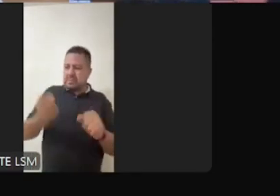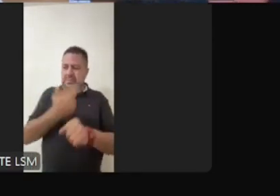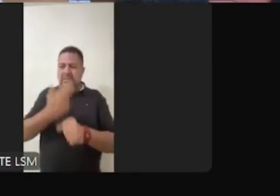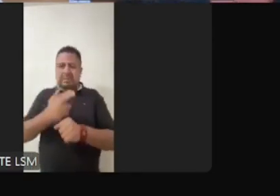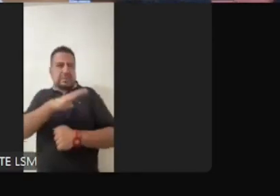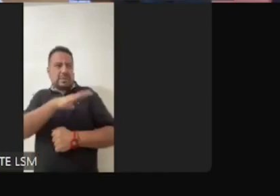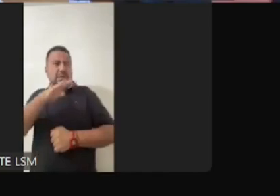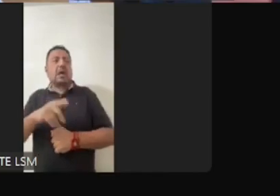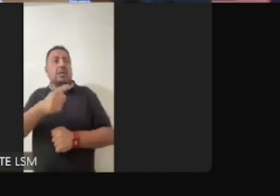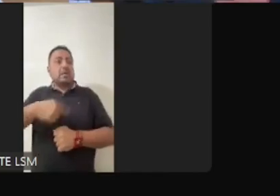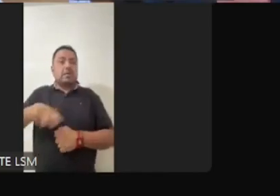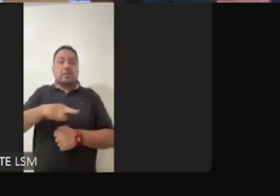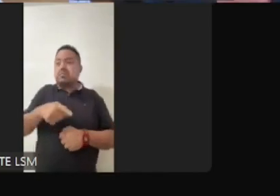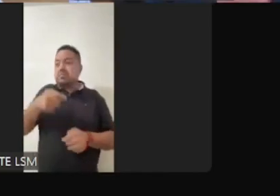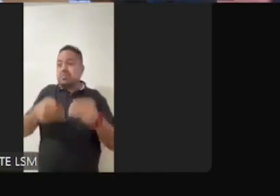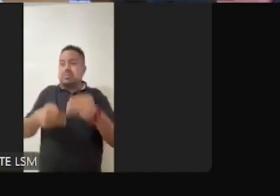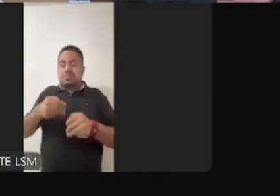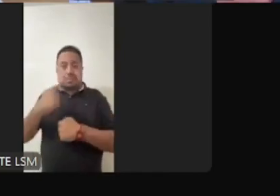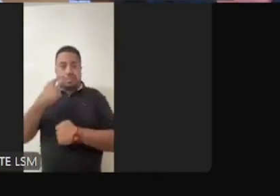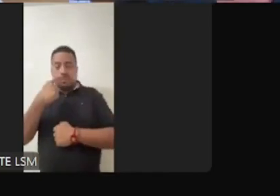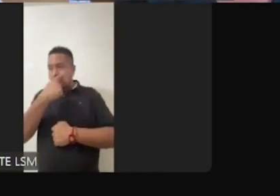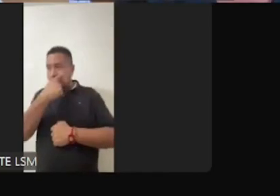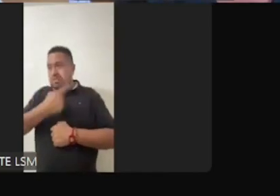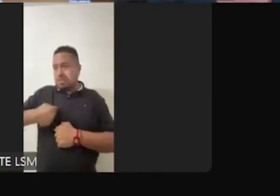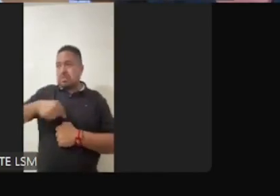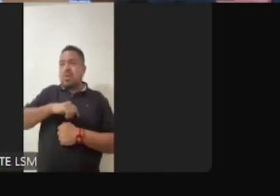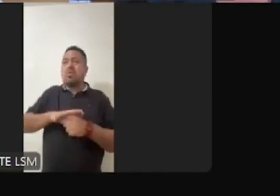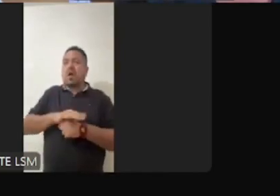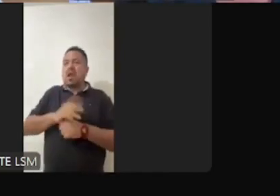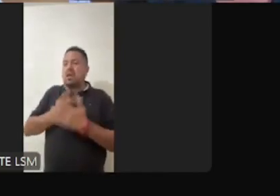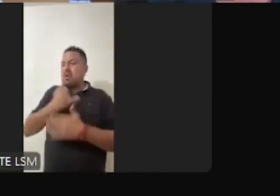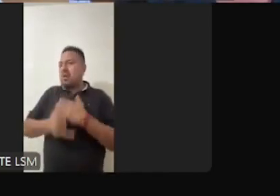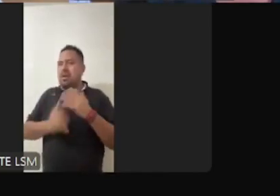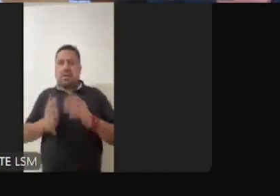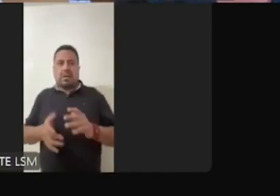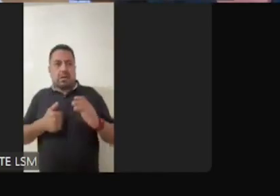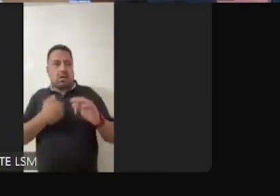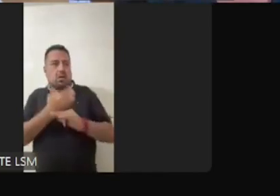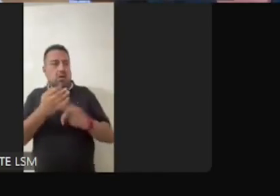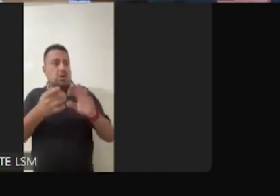magistradas magistrado está nuestras consideración los proyectos de acuerdos